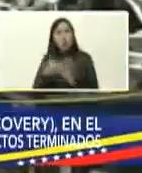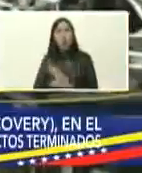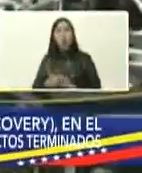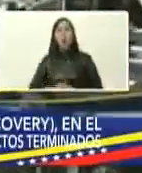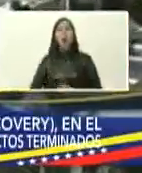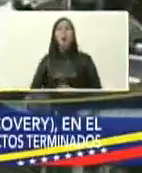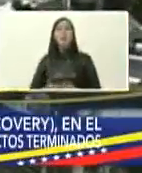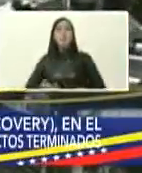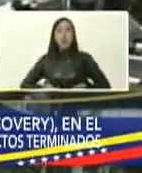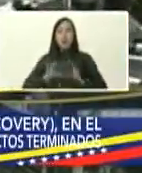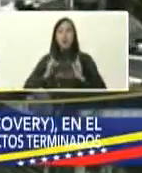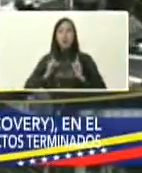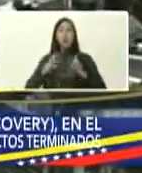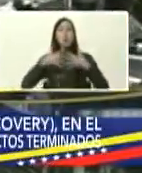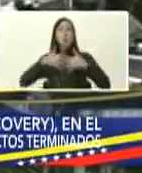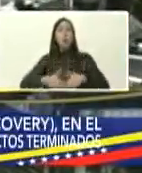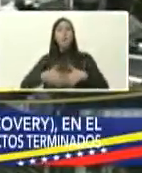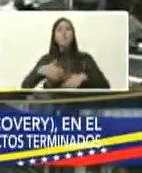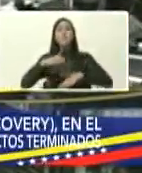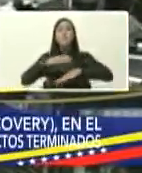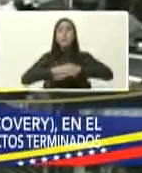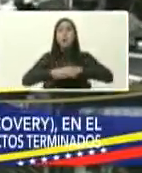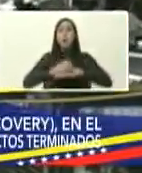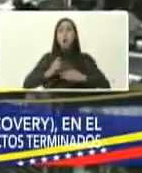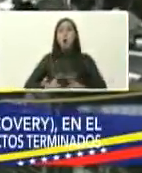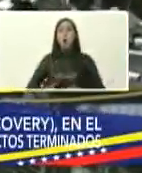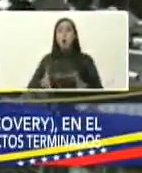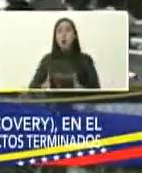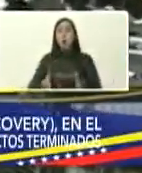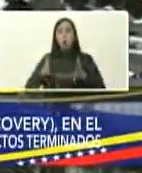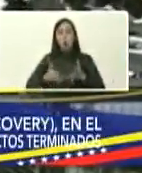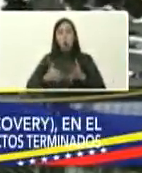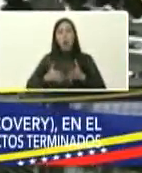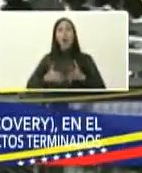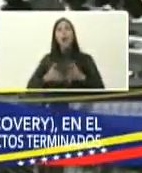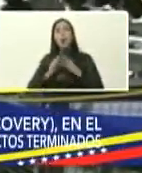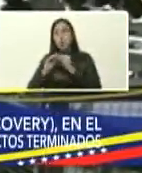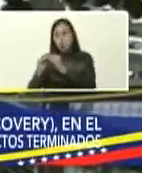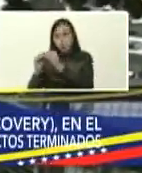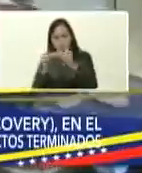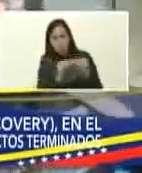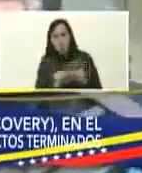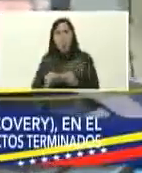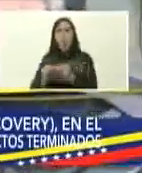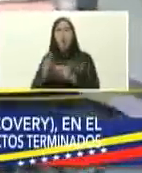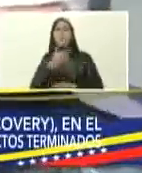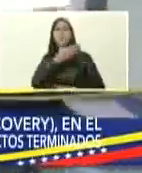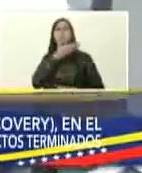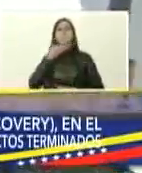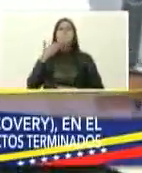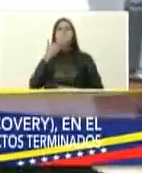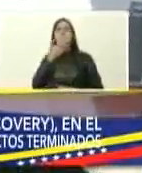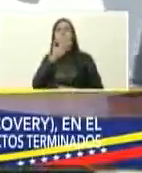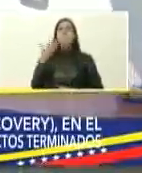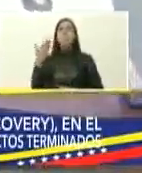permitió que esta empresa pues lograra las inversiones necesarias para mejorar su calidad, para mejorar